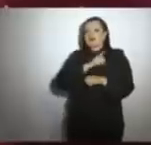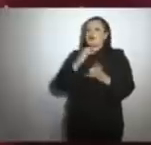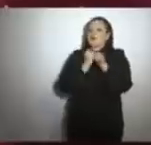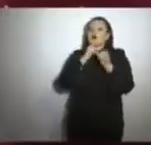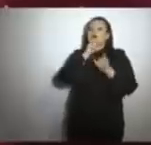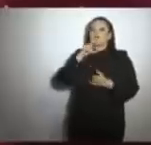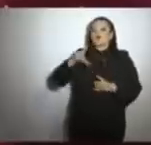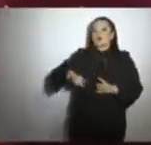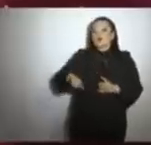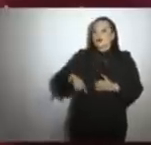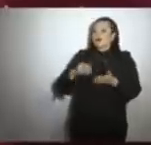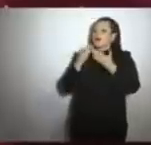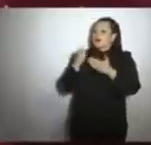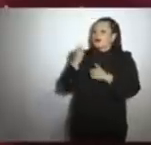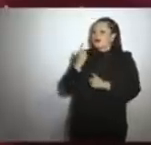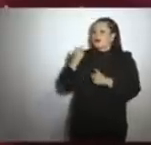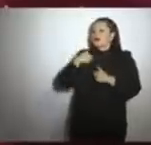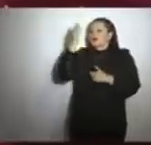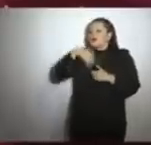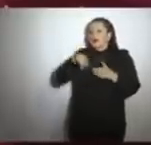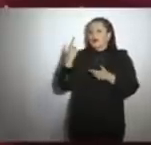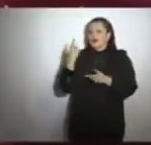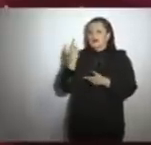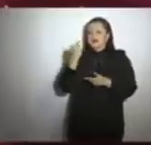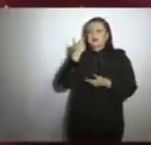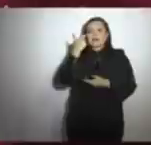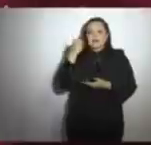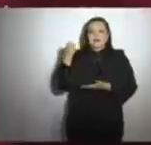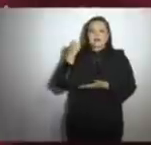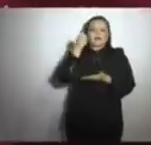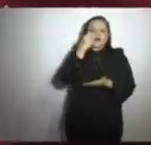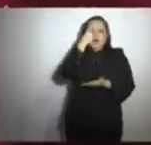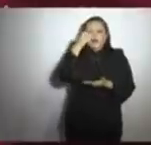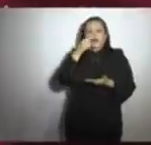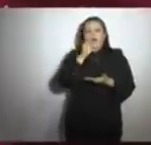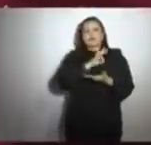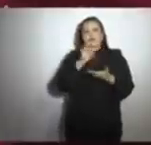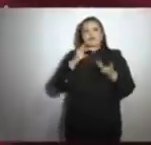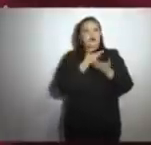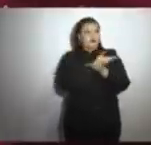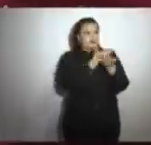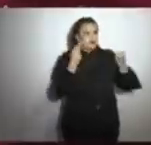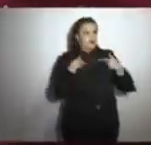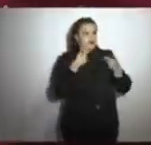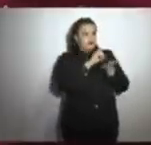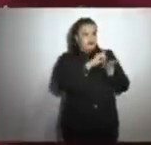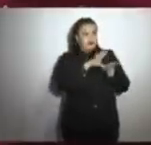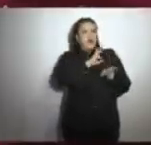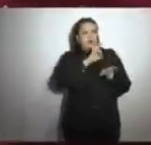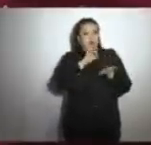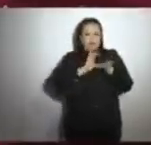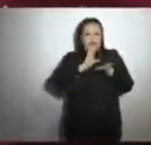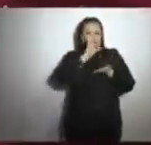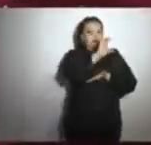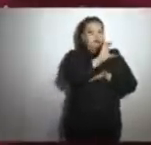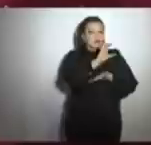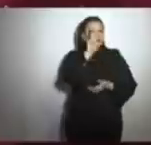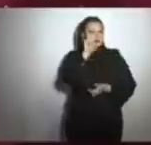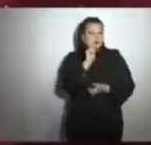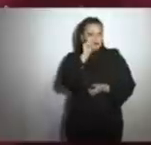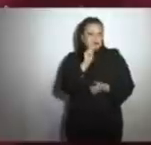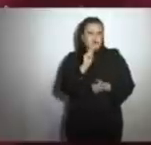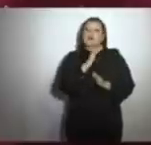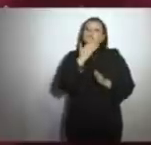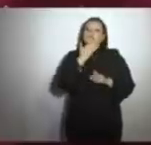que ha dispuesto los recursos necesarios para que ustedes reciban esa atención. De